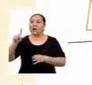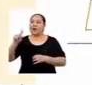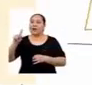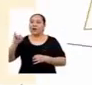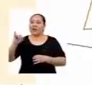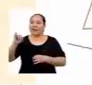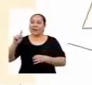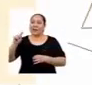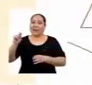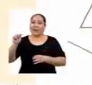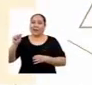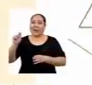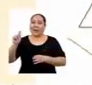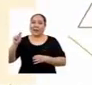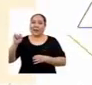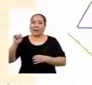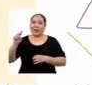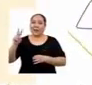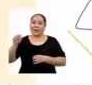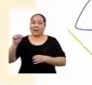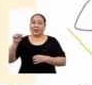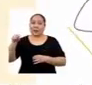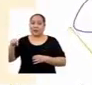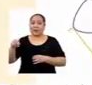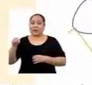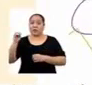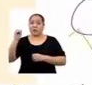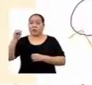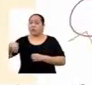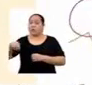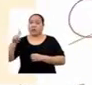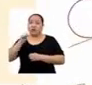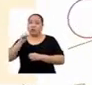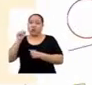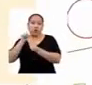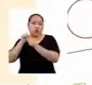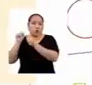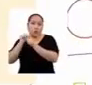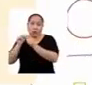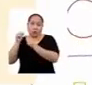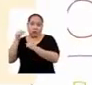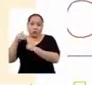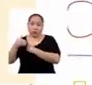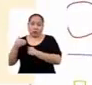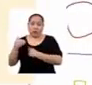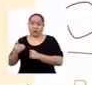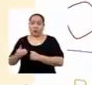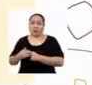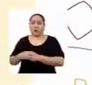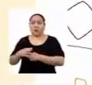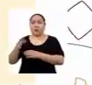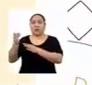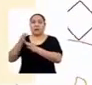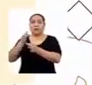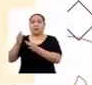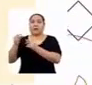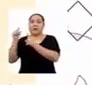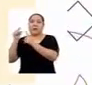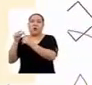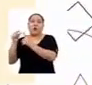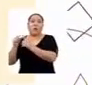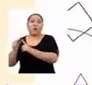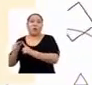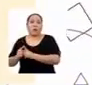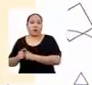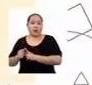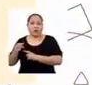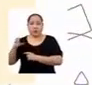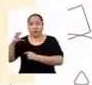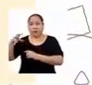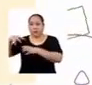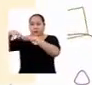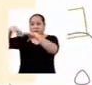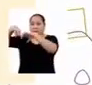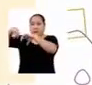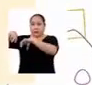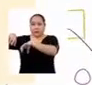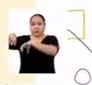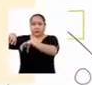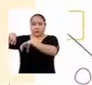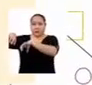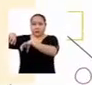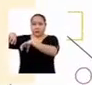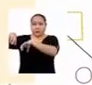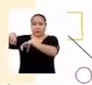variables cualitativas toman valores no numéricos, es decir, se describen mediante palabras. Entre ellas